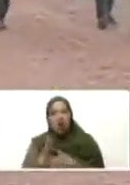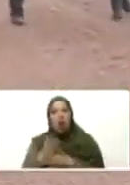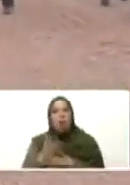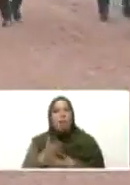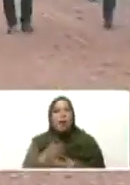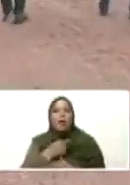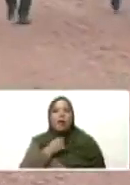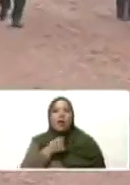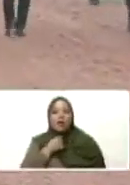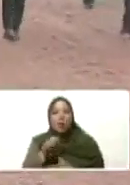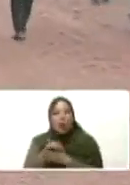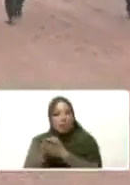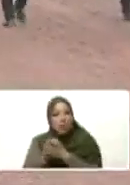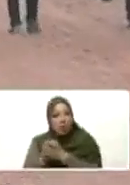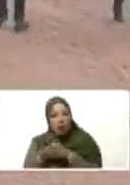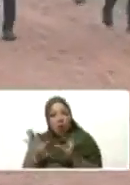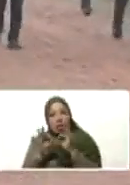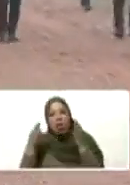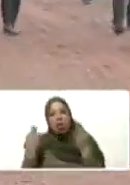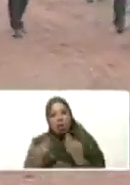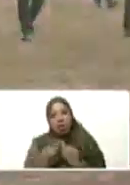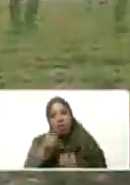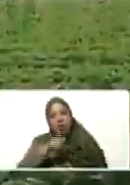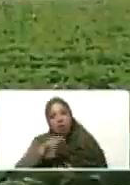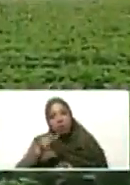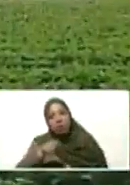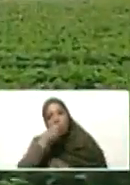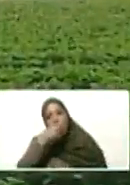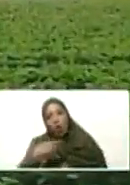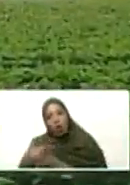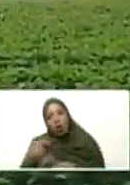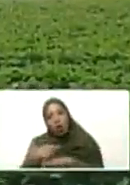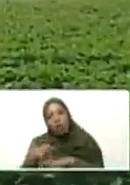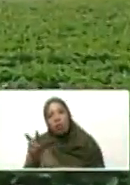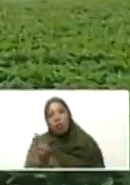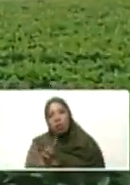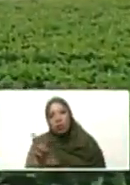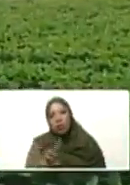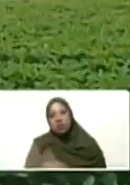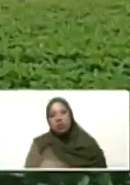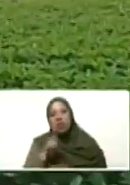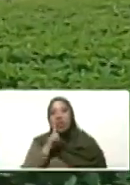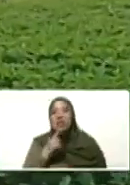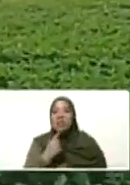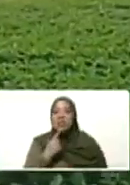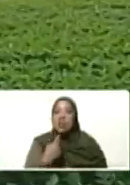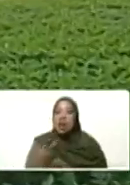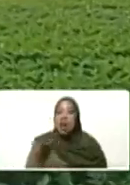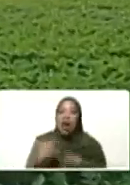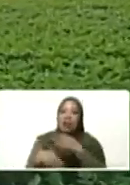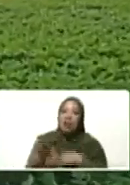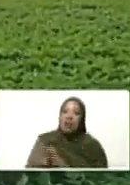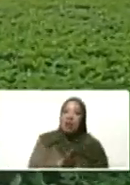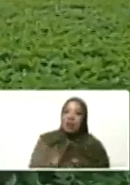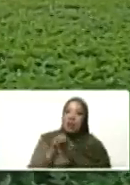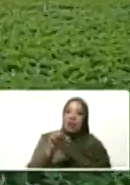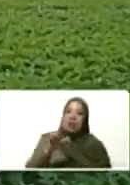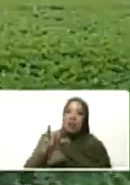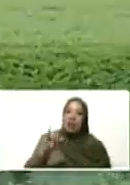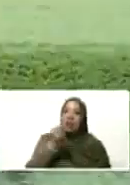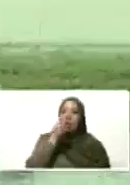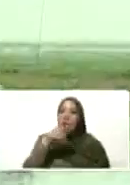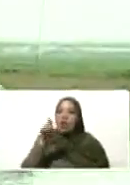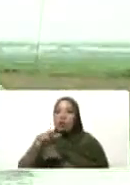venezolana, de la familia, de la gente buena de Venezuela. Como decía Ali Primera, la gente buena de mi tierra.